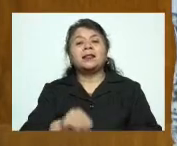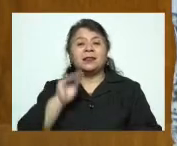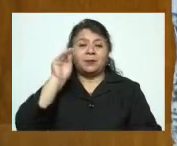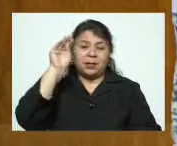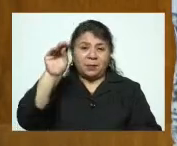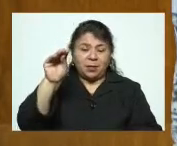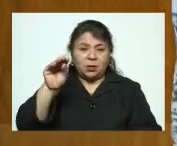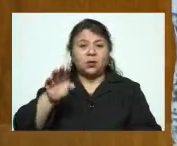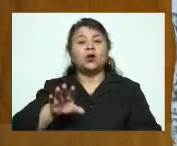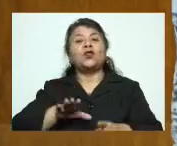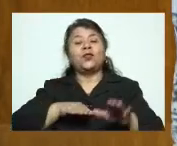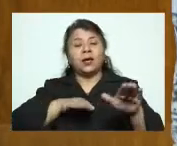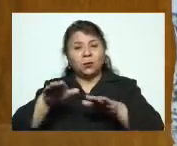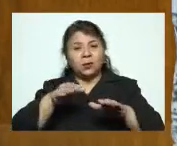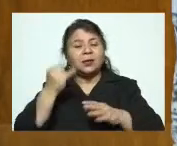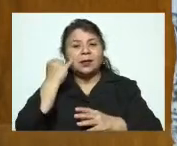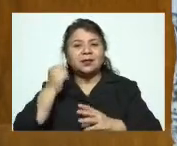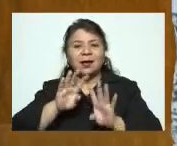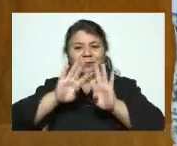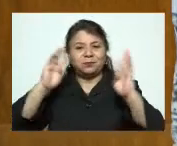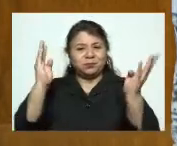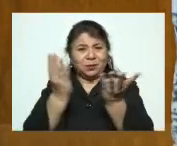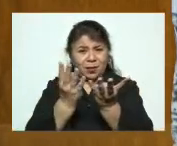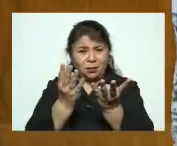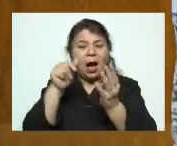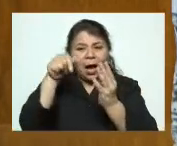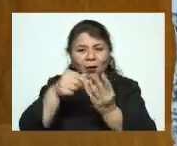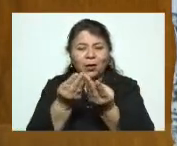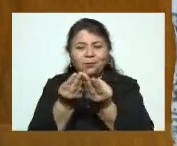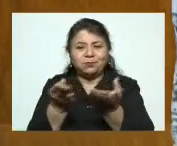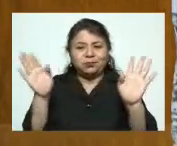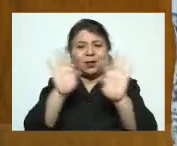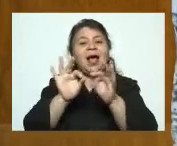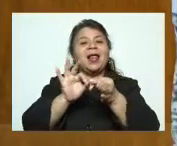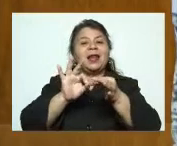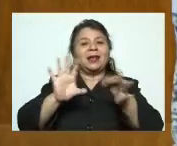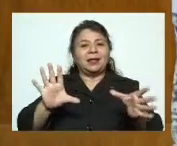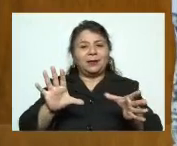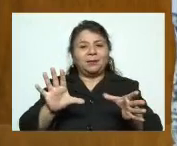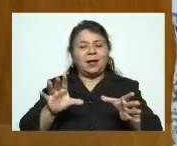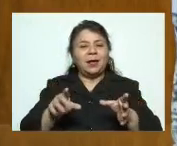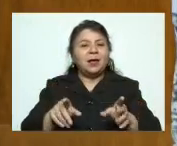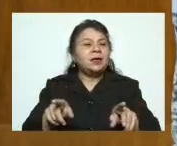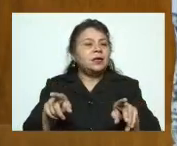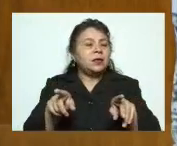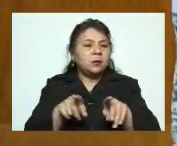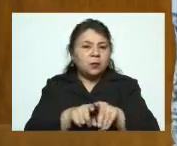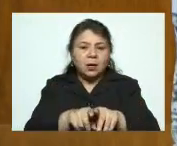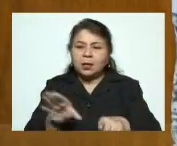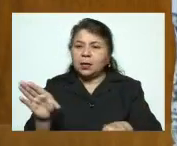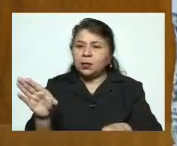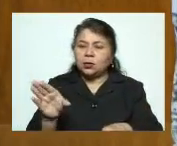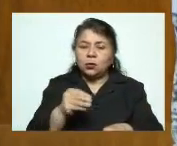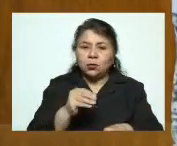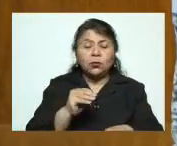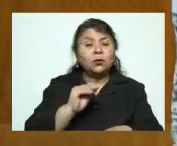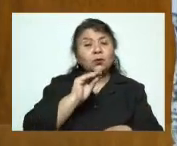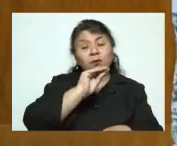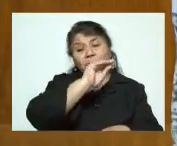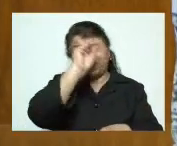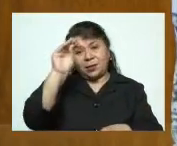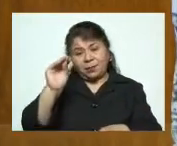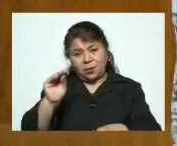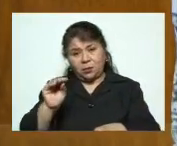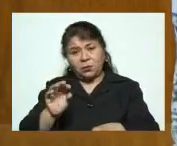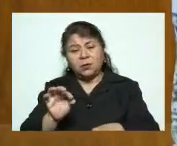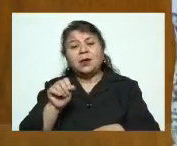Caucete, quedando el departamento, como el resto de los departamentos de la provincia, todos en fase 1.